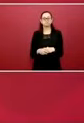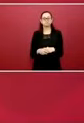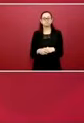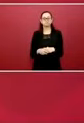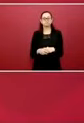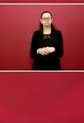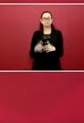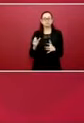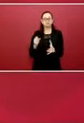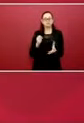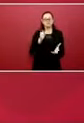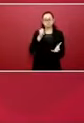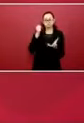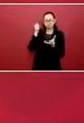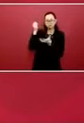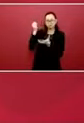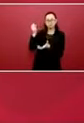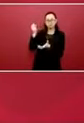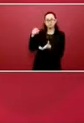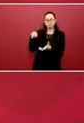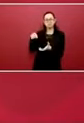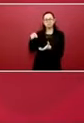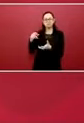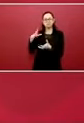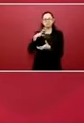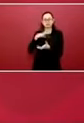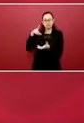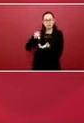se mantenían aparatos